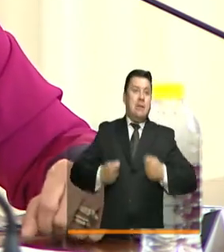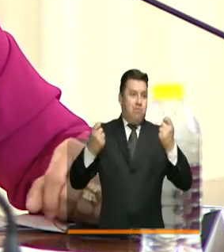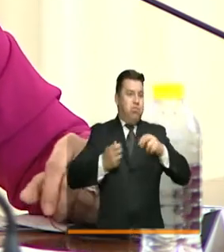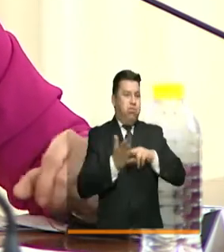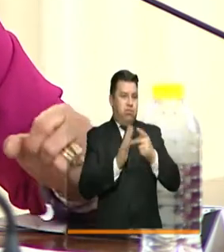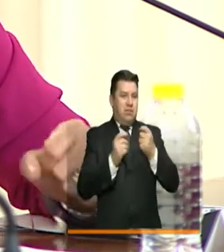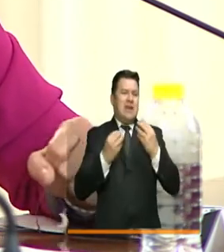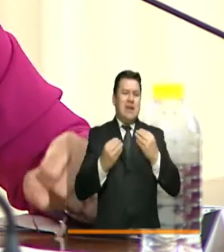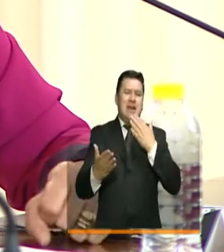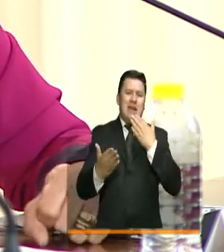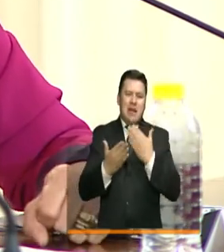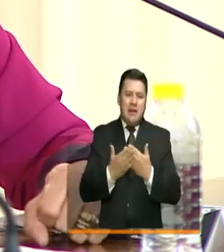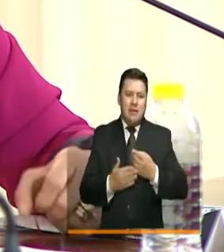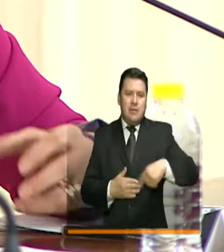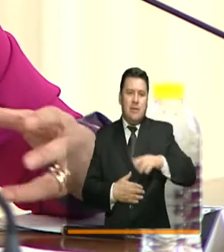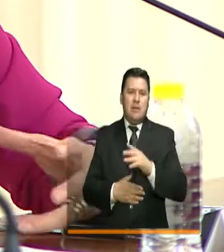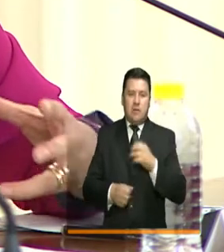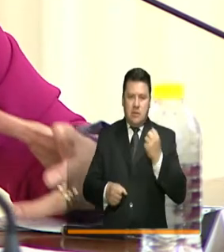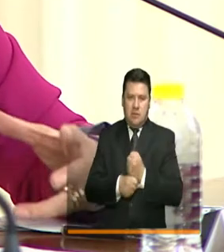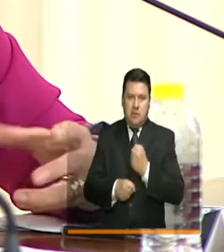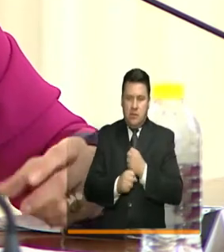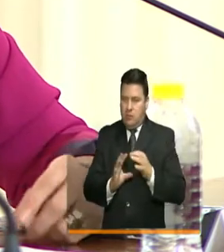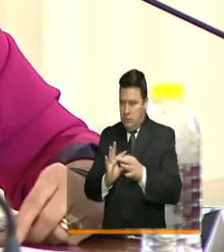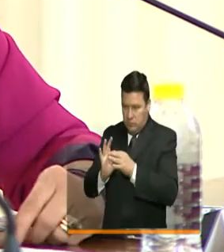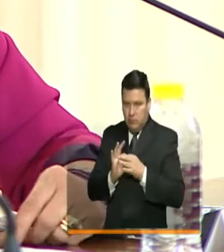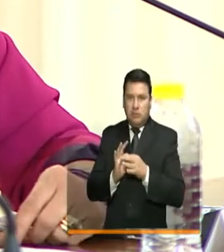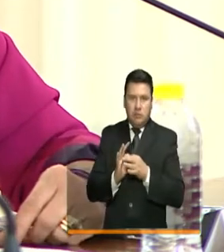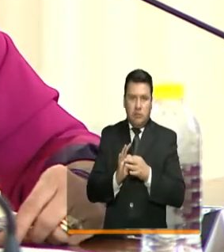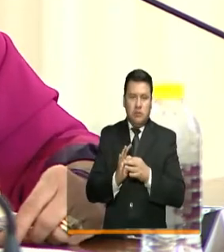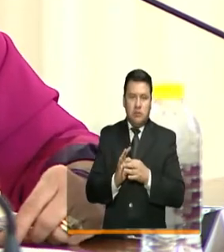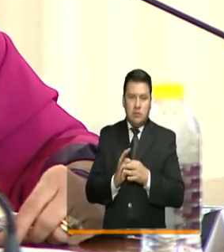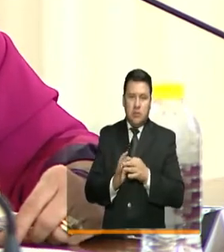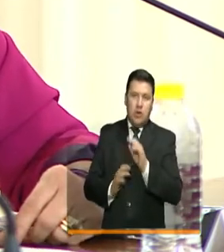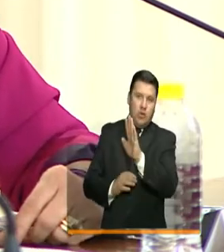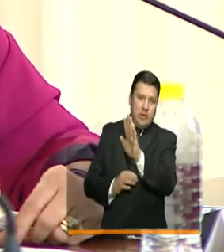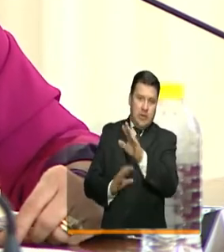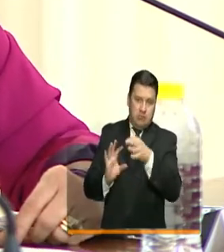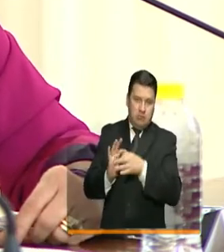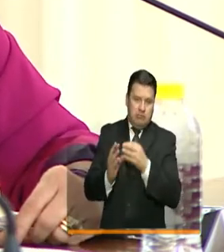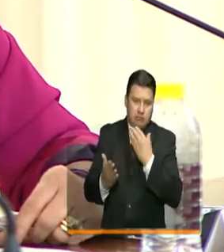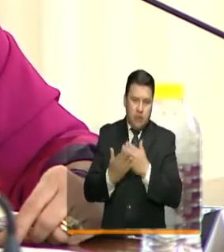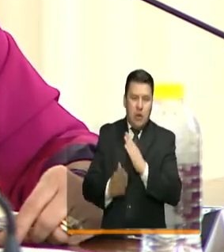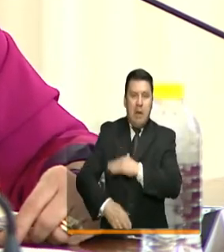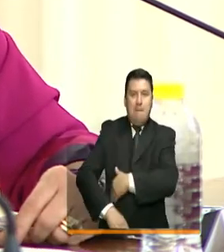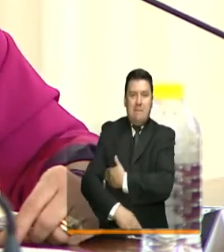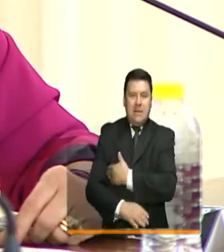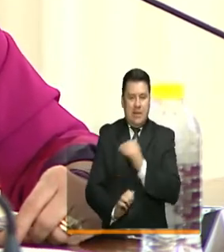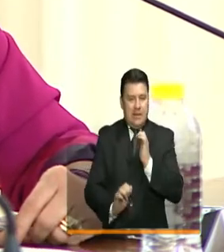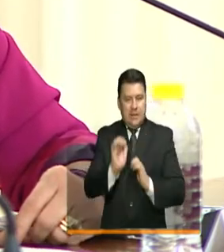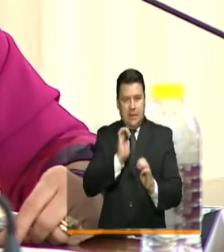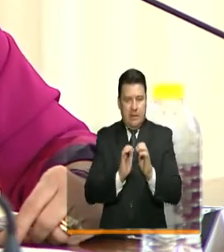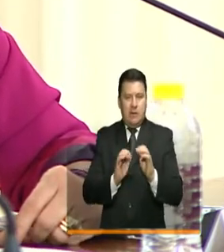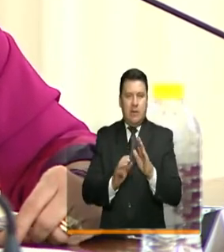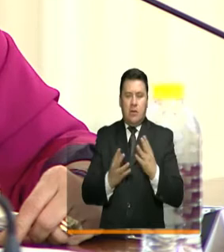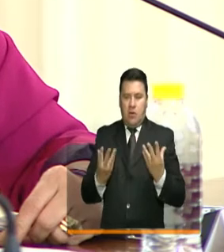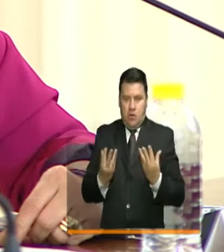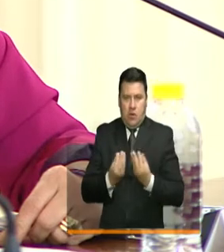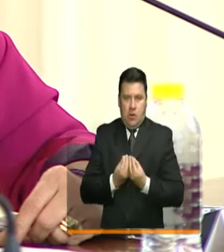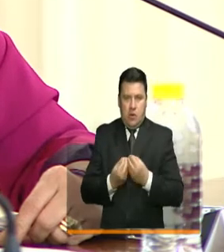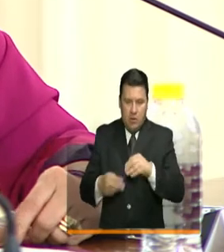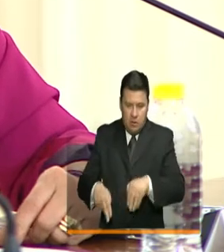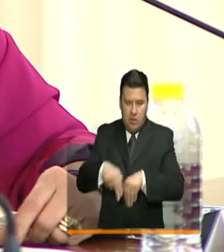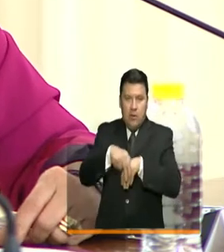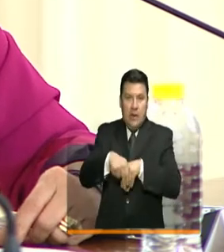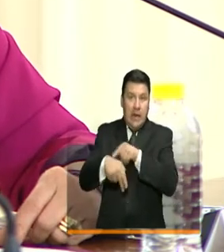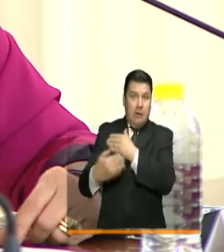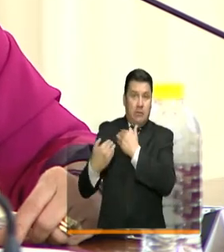presidente. Quiero agradecer el trabajo en equipo que pudimos hacer con usted, con el Ministerio de Defensa, con la Unidad Nacional de